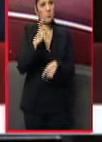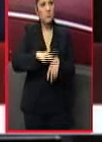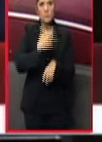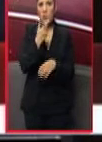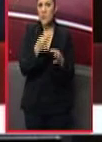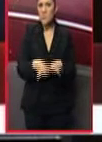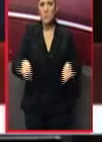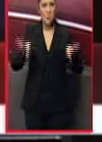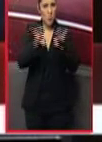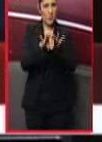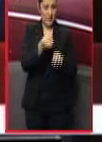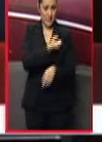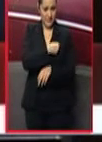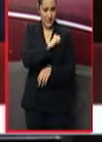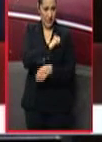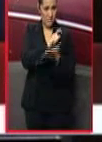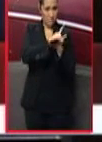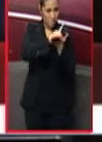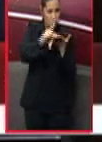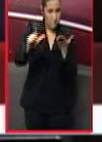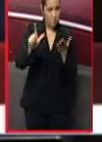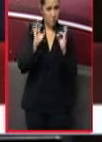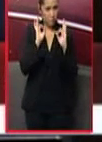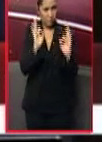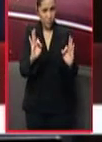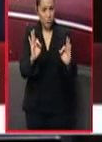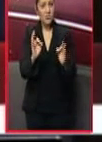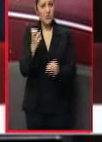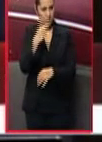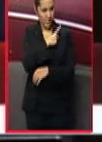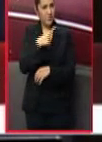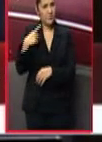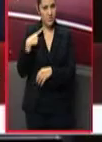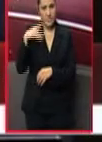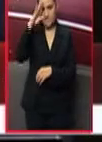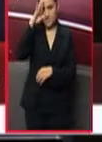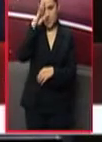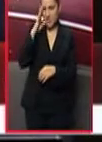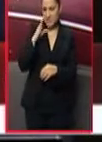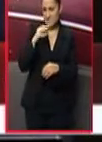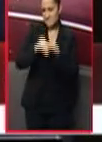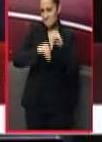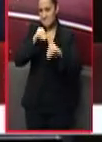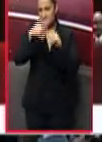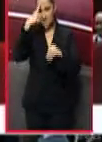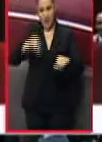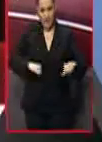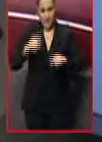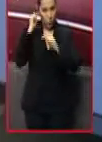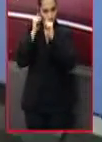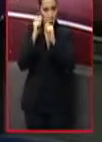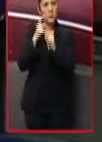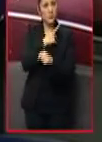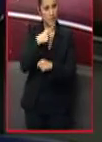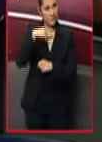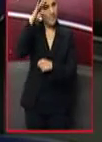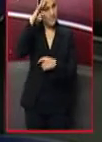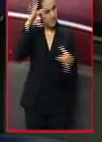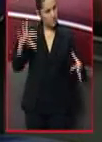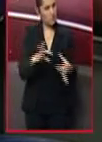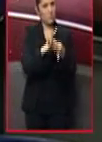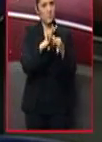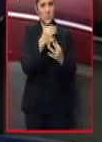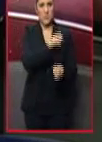elemento importante que debe tomarse en cuenta al planear la factibilidad turística. Esto se turnó a